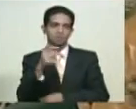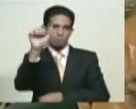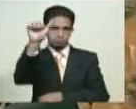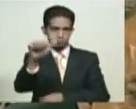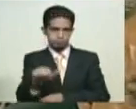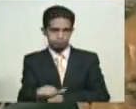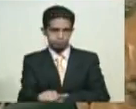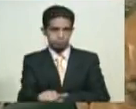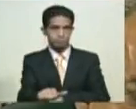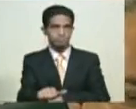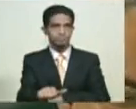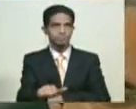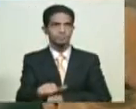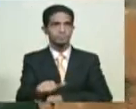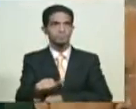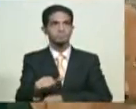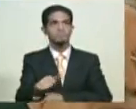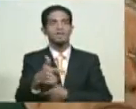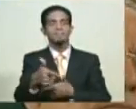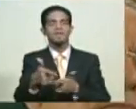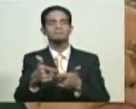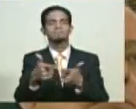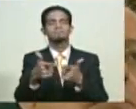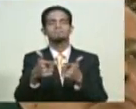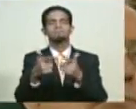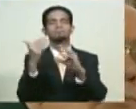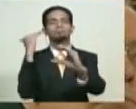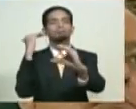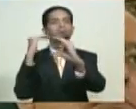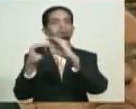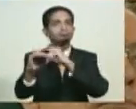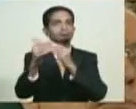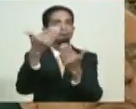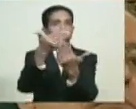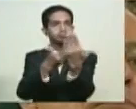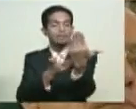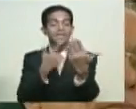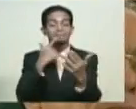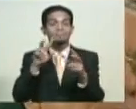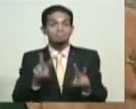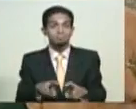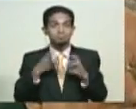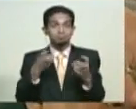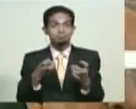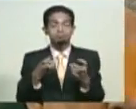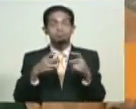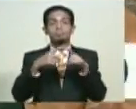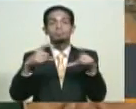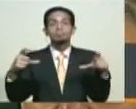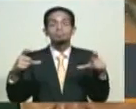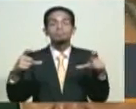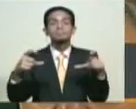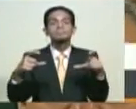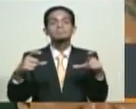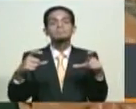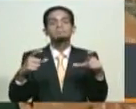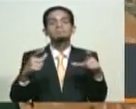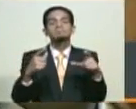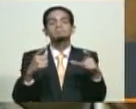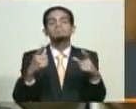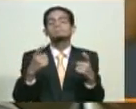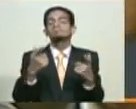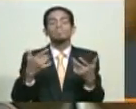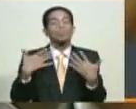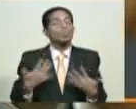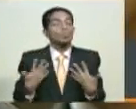colocado en esta comunicación, de que la reconversión monetaria es una necesidad